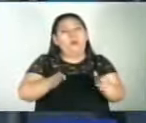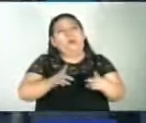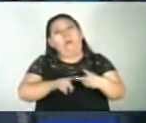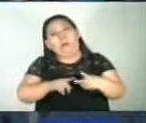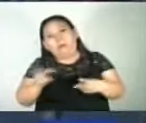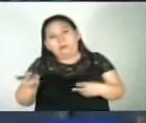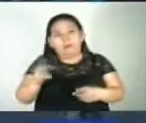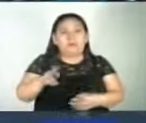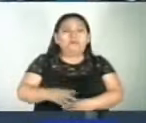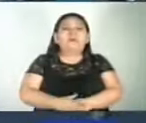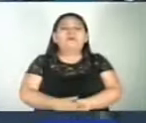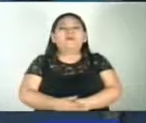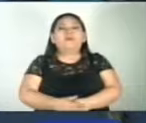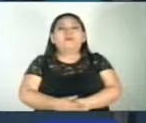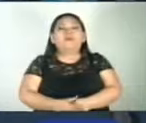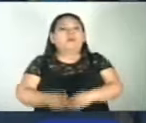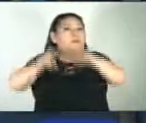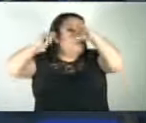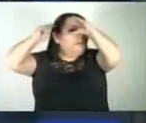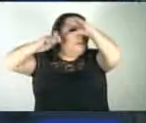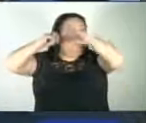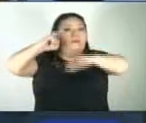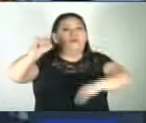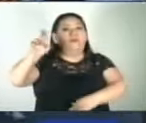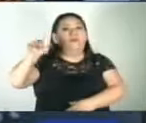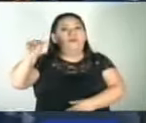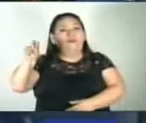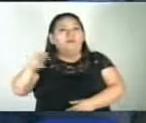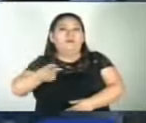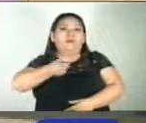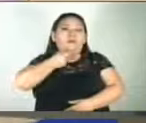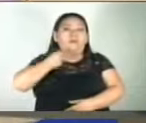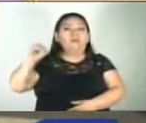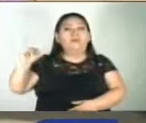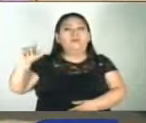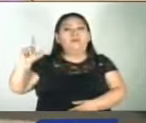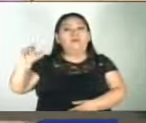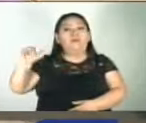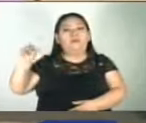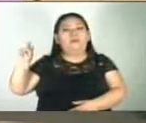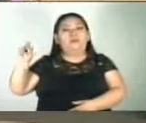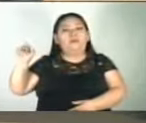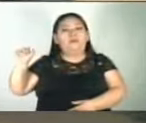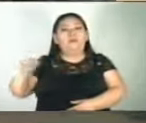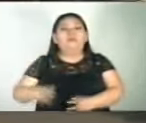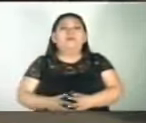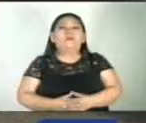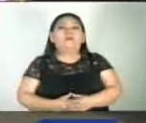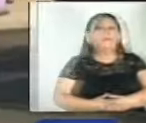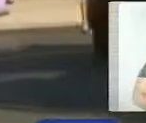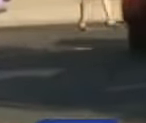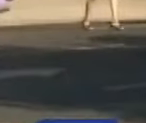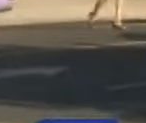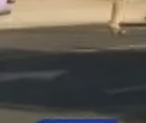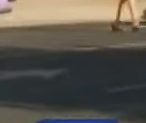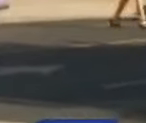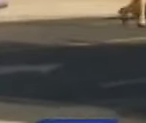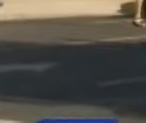y microbuses. Con imágenes de Juan Castellanos, este es un informe de Ileana Leiva para NS11.